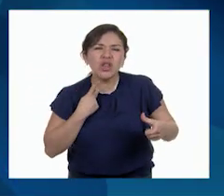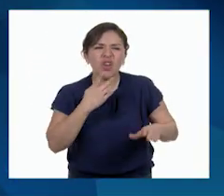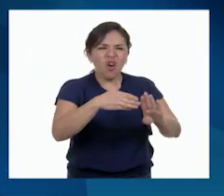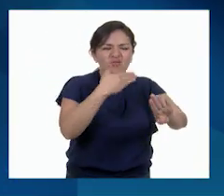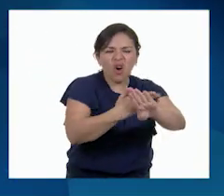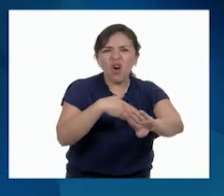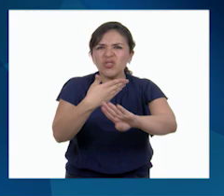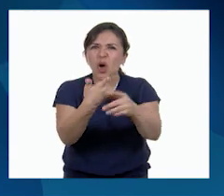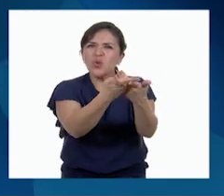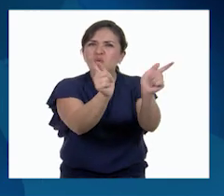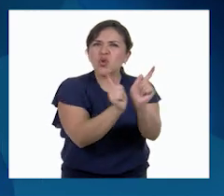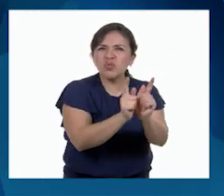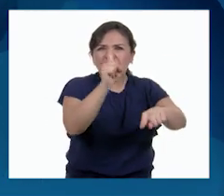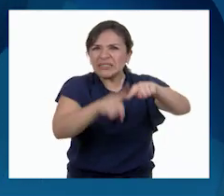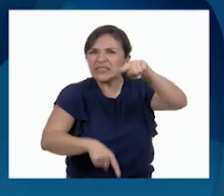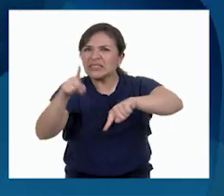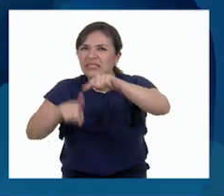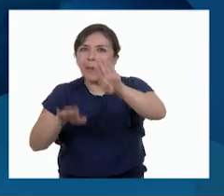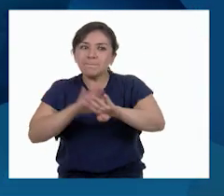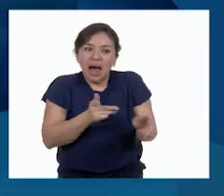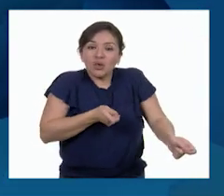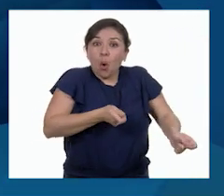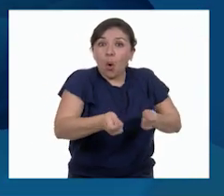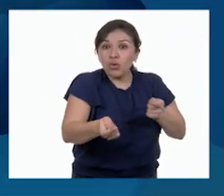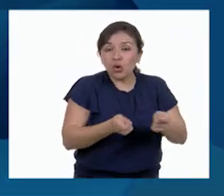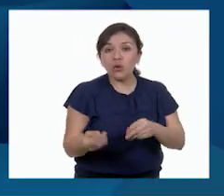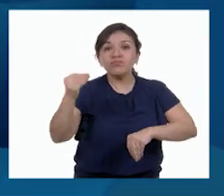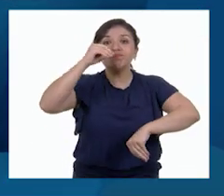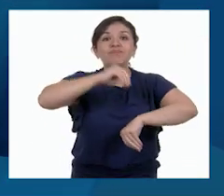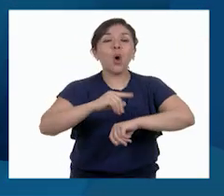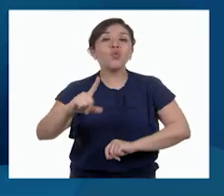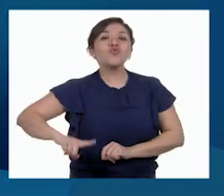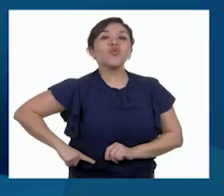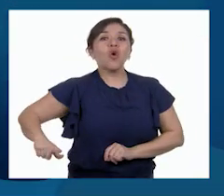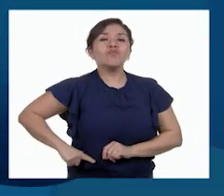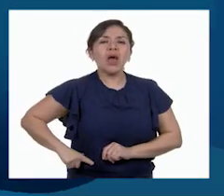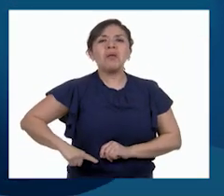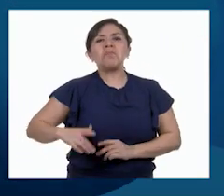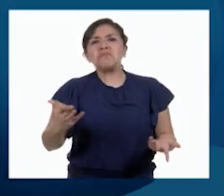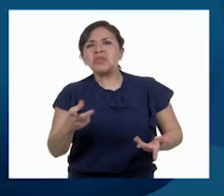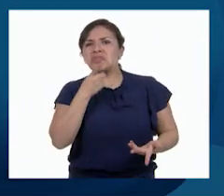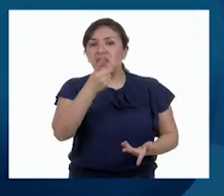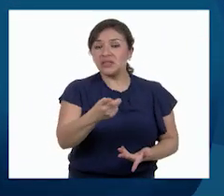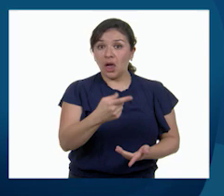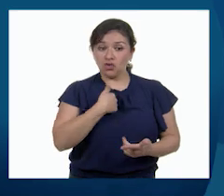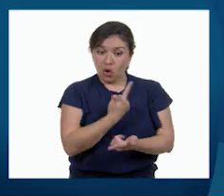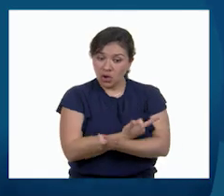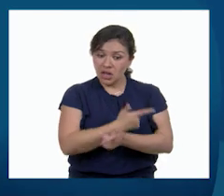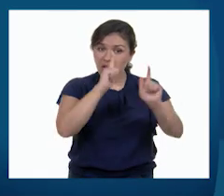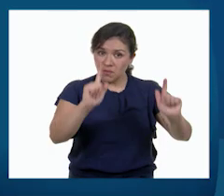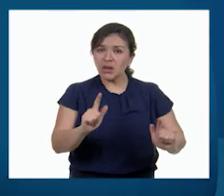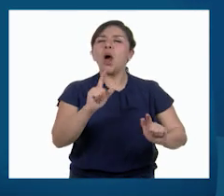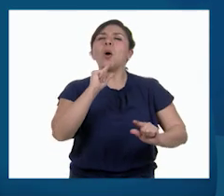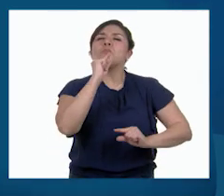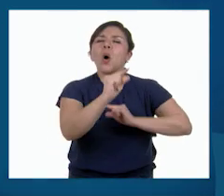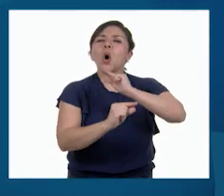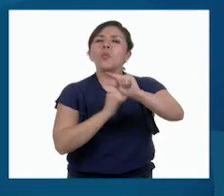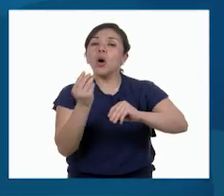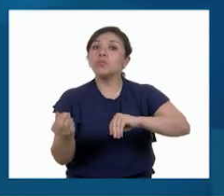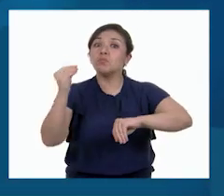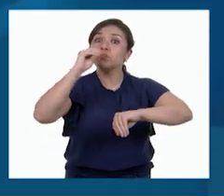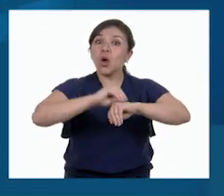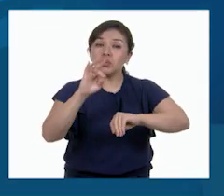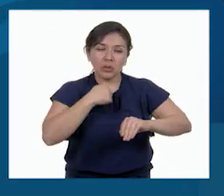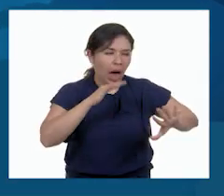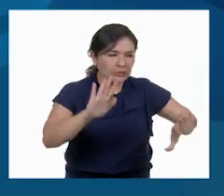adversarios y tomando el control de las instituciones, su gobierno se justificaba diciendo que las libertades llegarían una vez que el